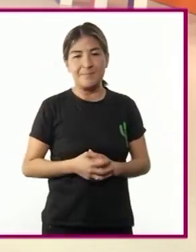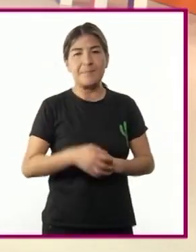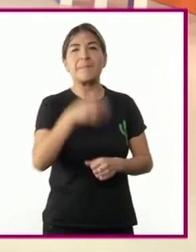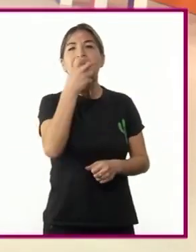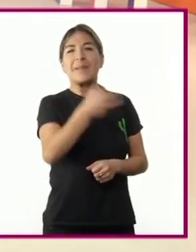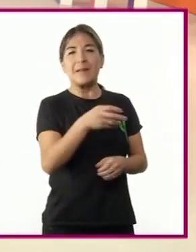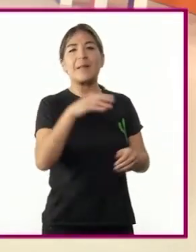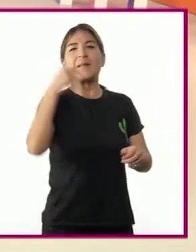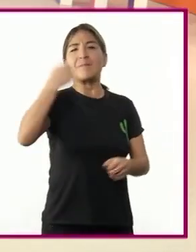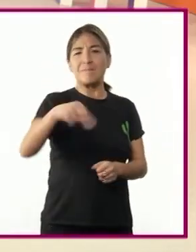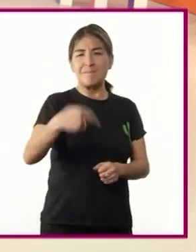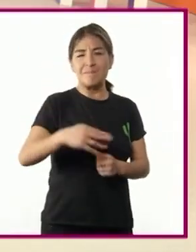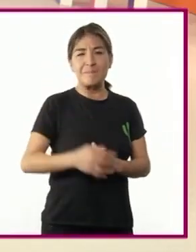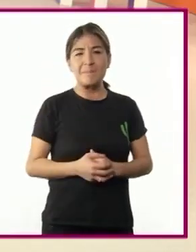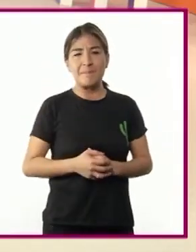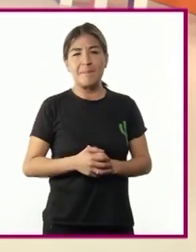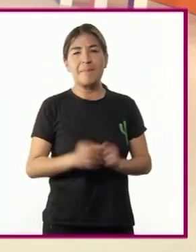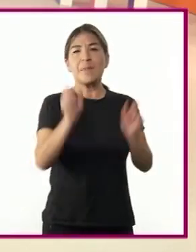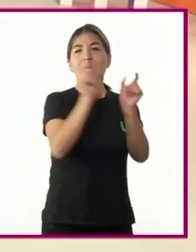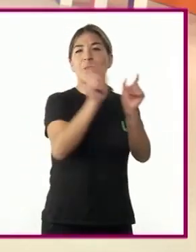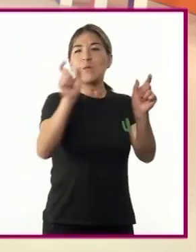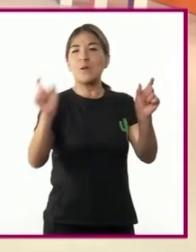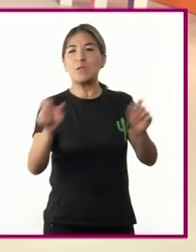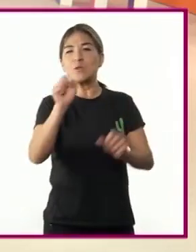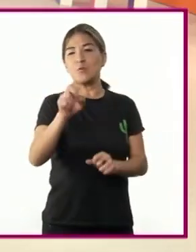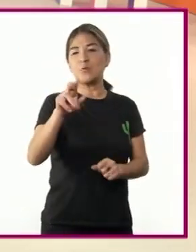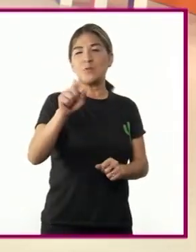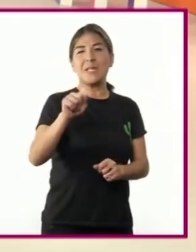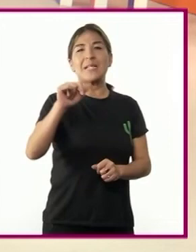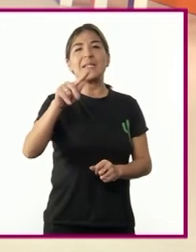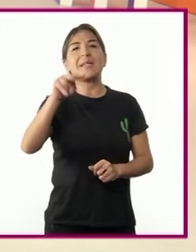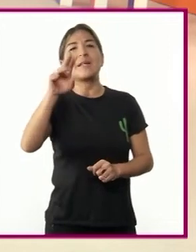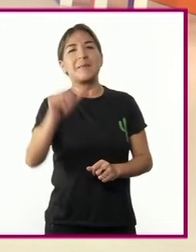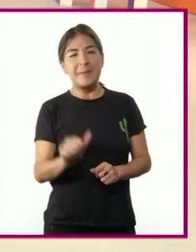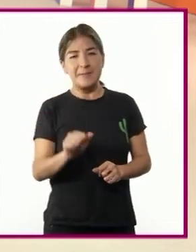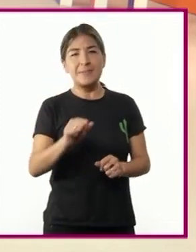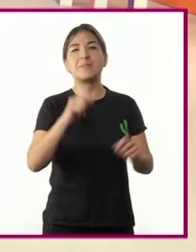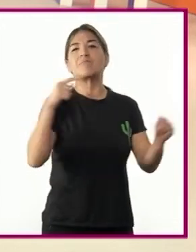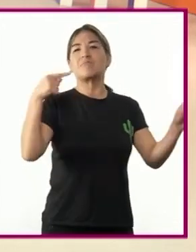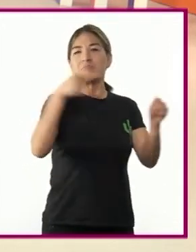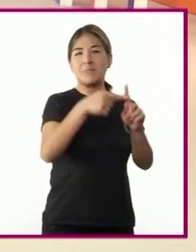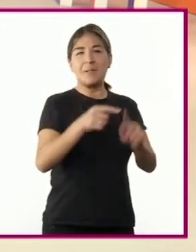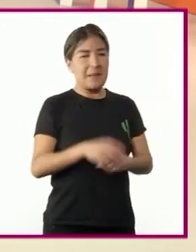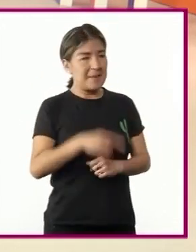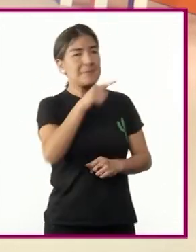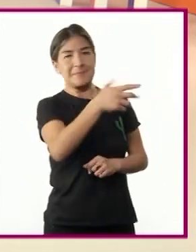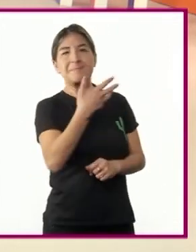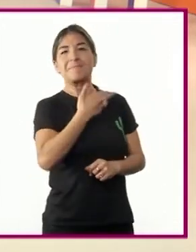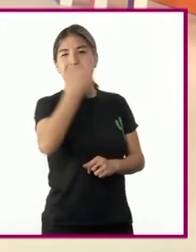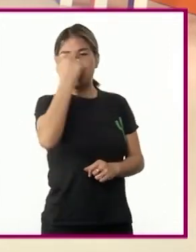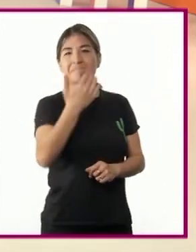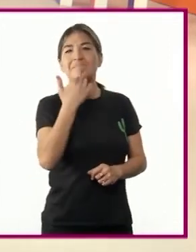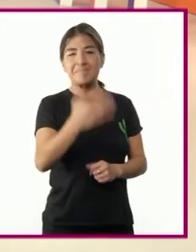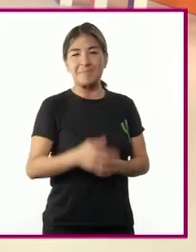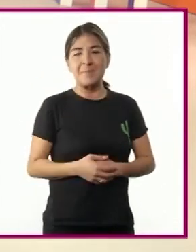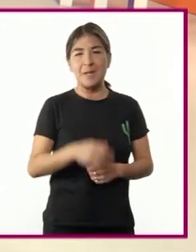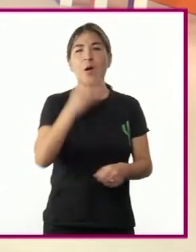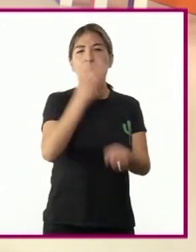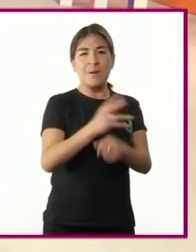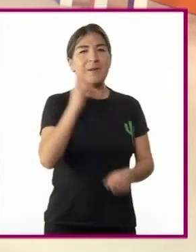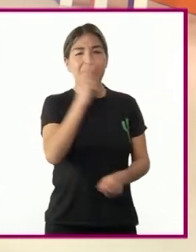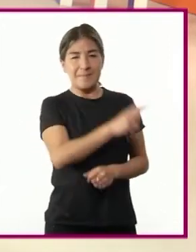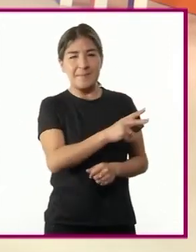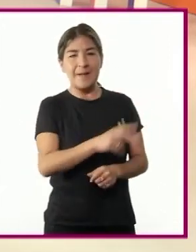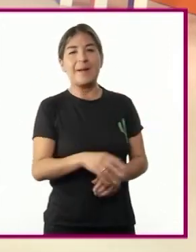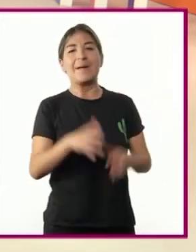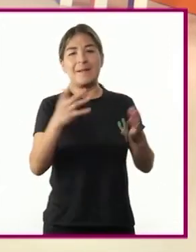que se llama oraciones sustantivas de objeto directo. Tenía razón, profesora. Ya que la vi, me